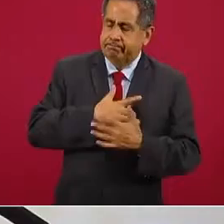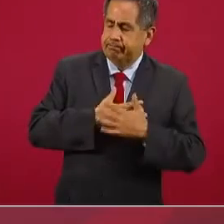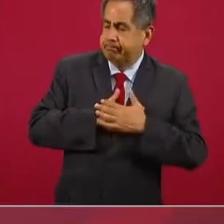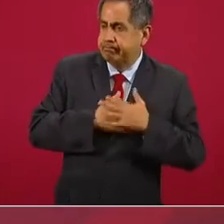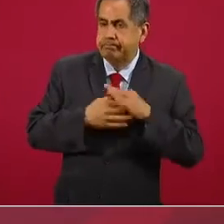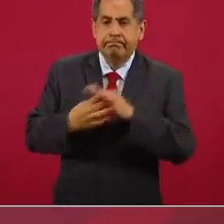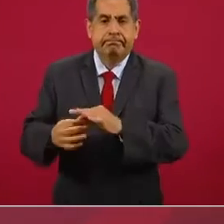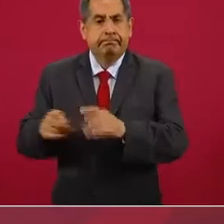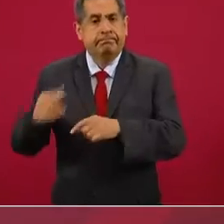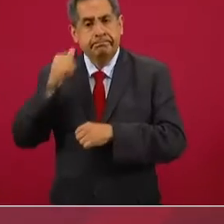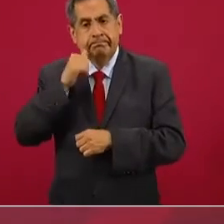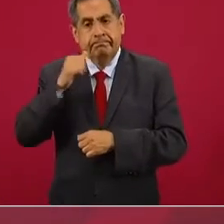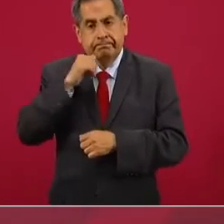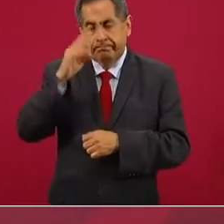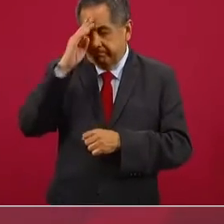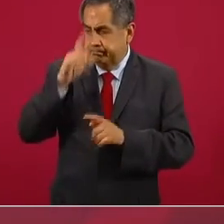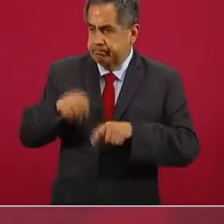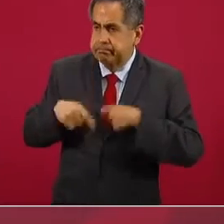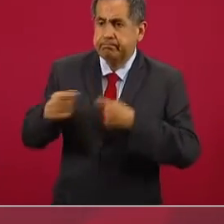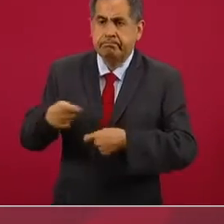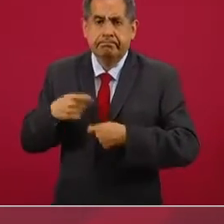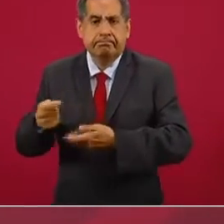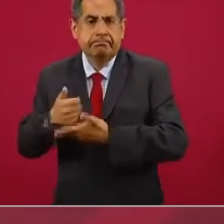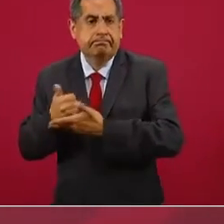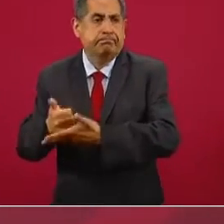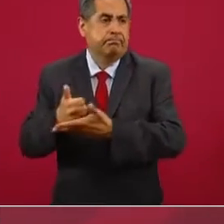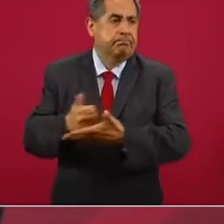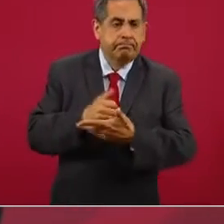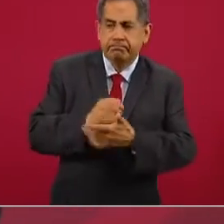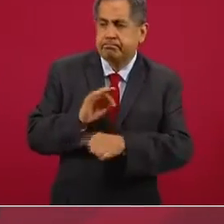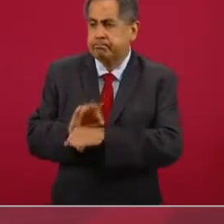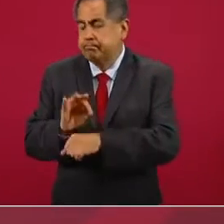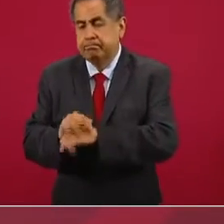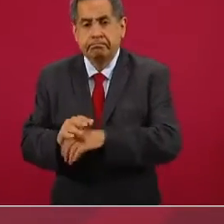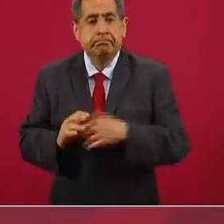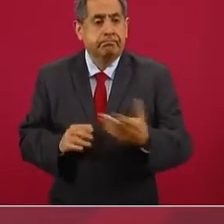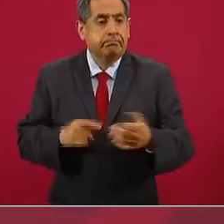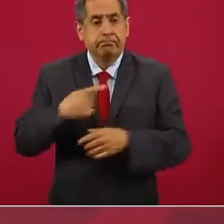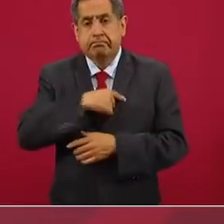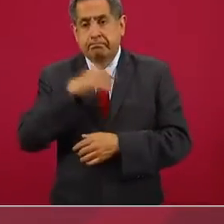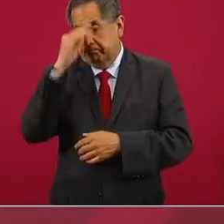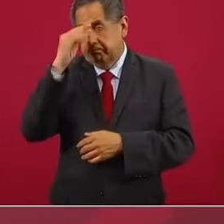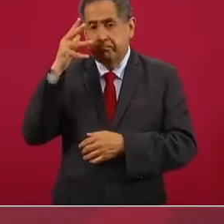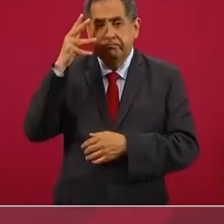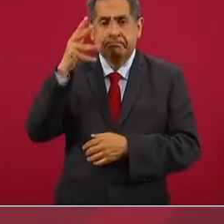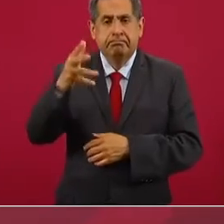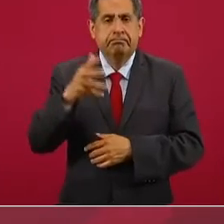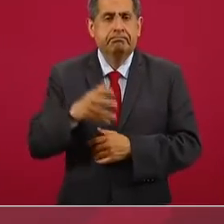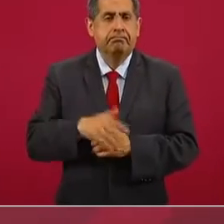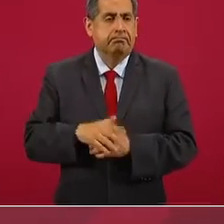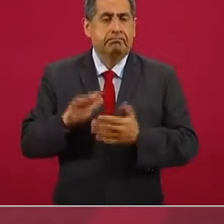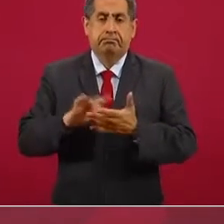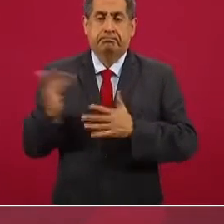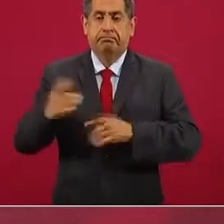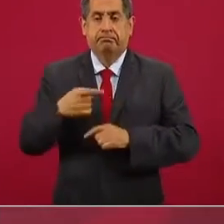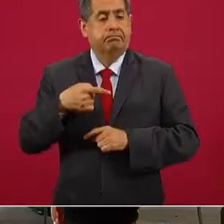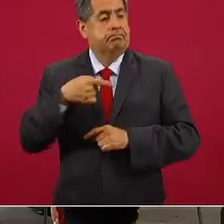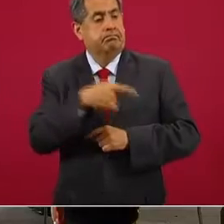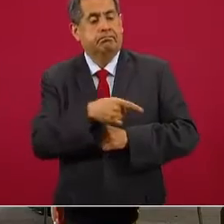siempre pensado por los demás y ha pensado también hacia adelante. Gracias a él